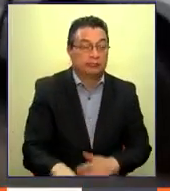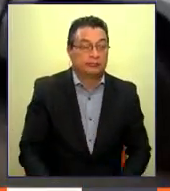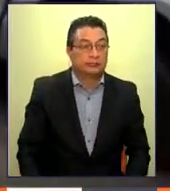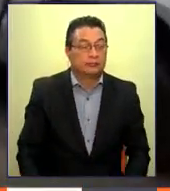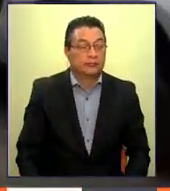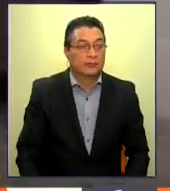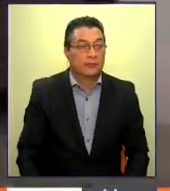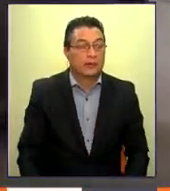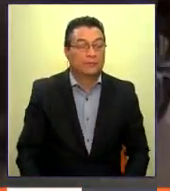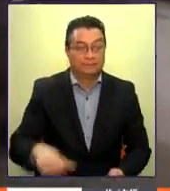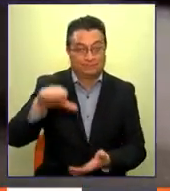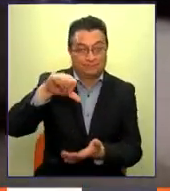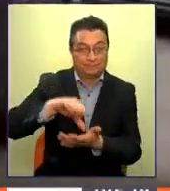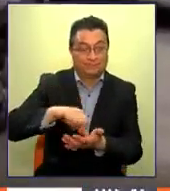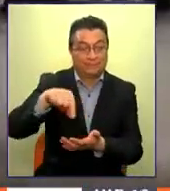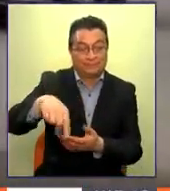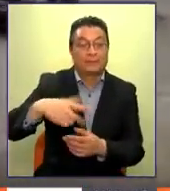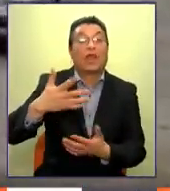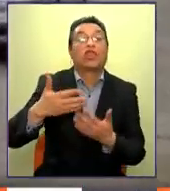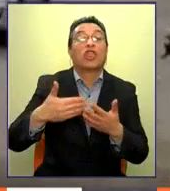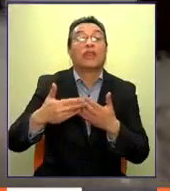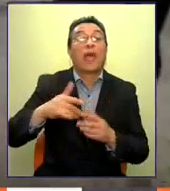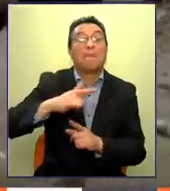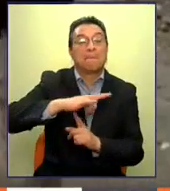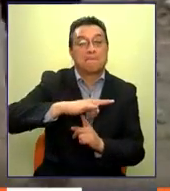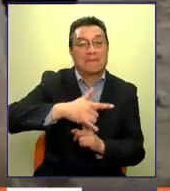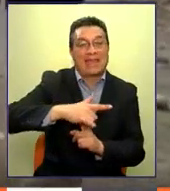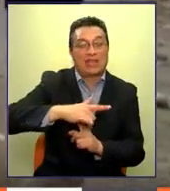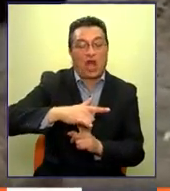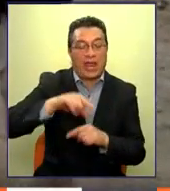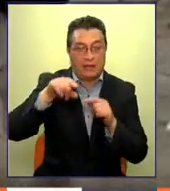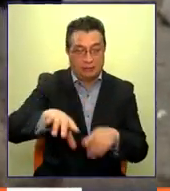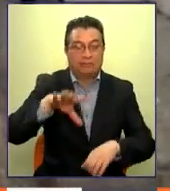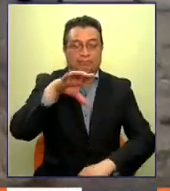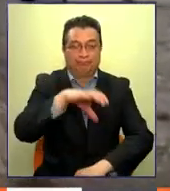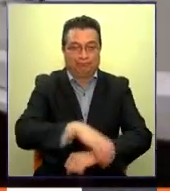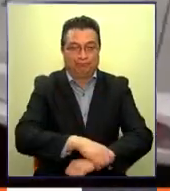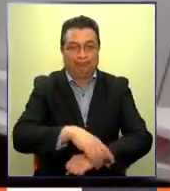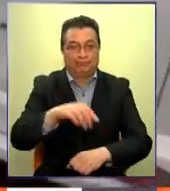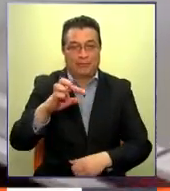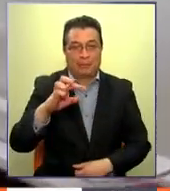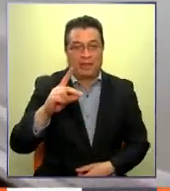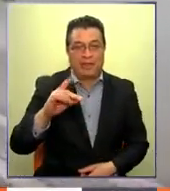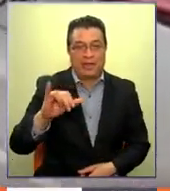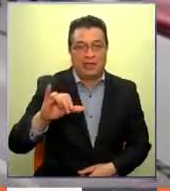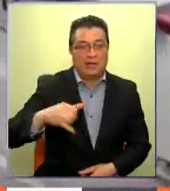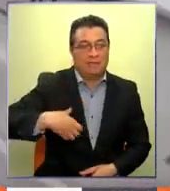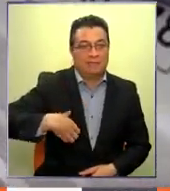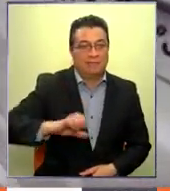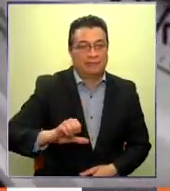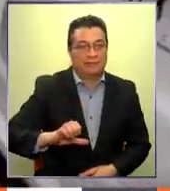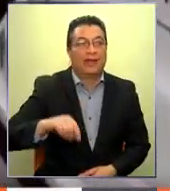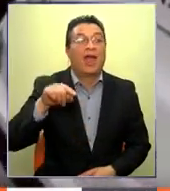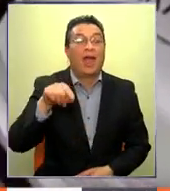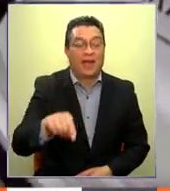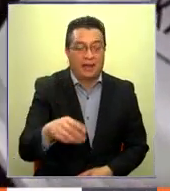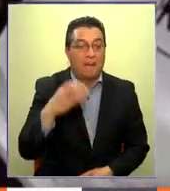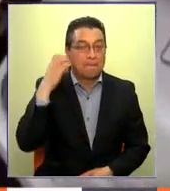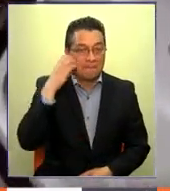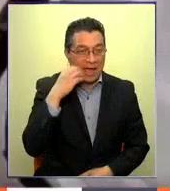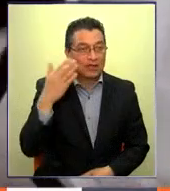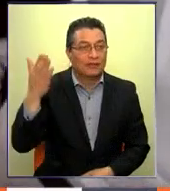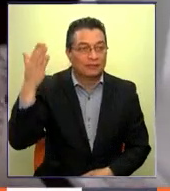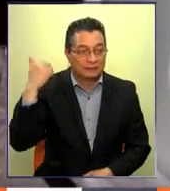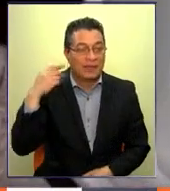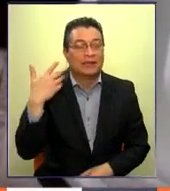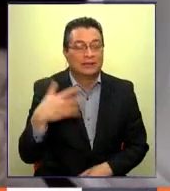Fue en la ciudad de Mejillones donde los sicarios colombianos fueron detenidos por la PDI. Una investigación iniciada en mayo pasado permitió dar